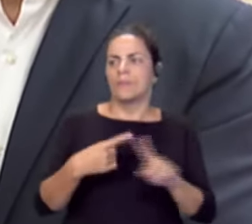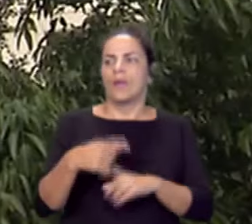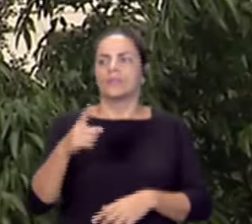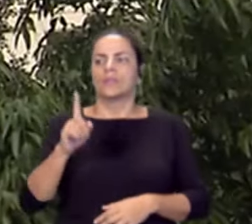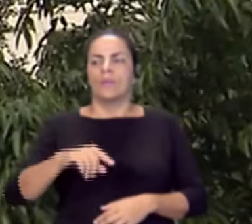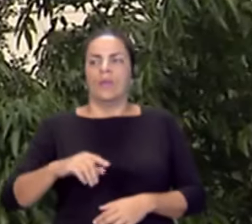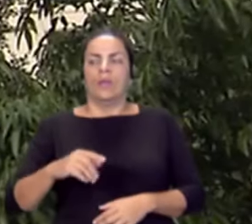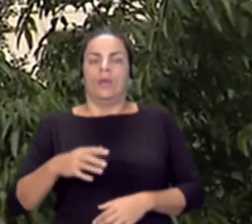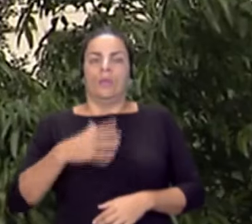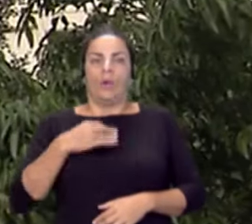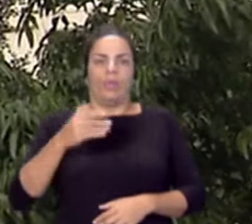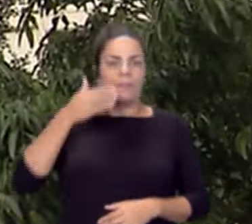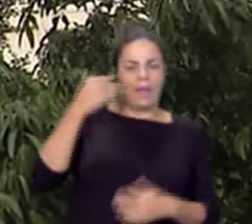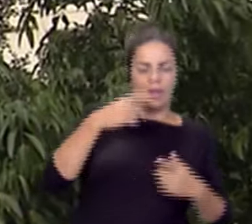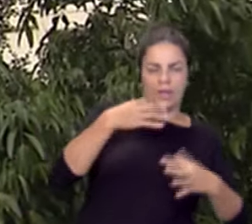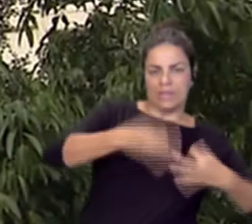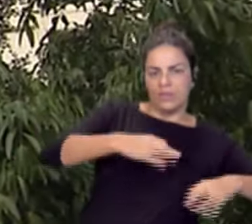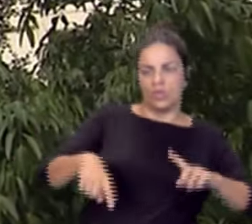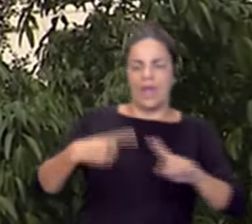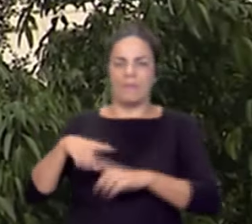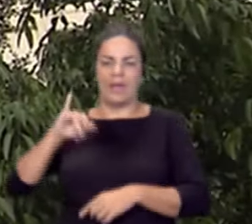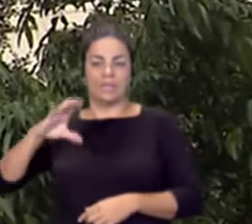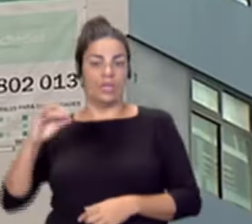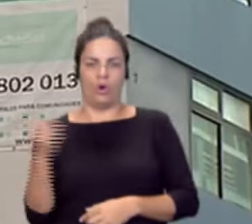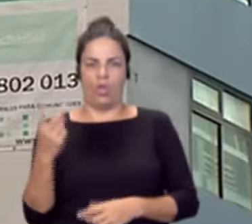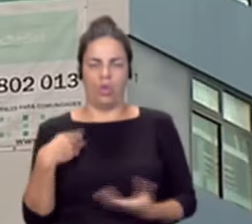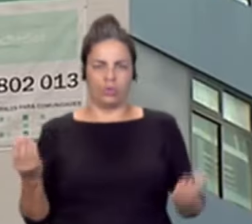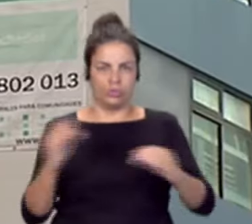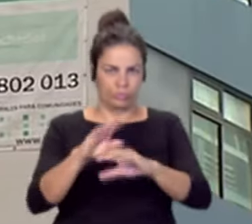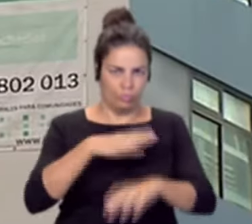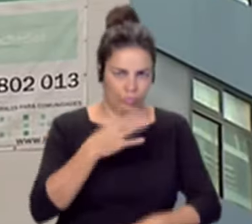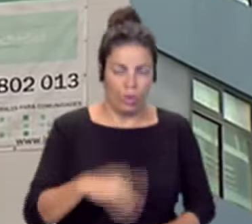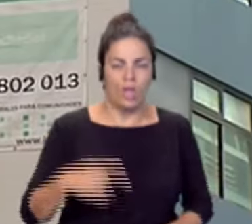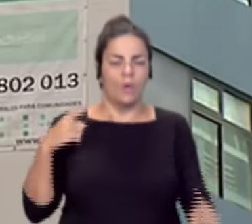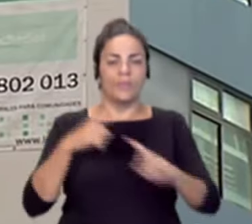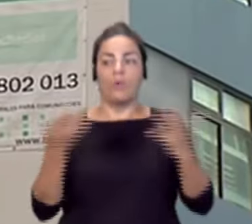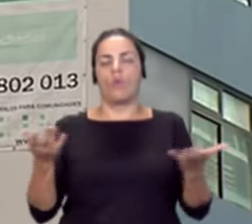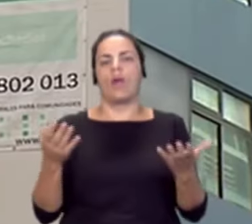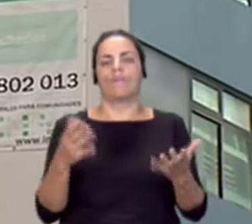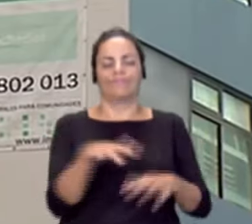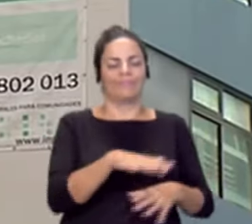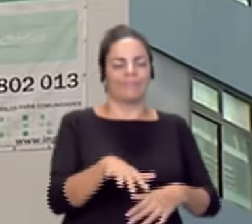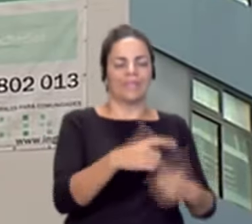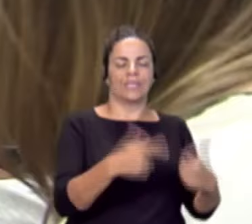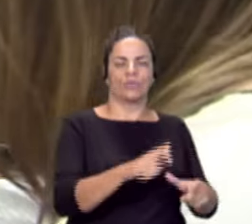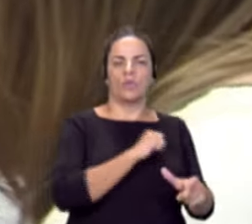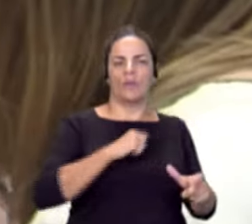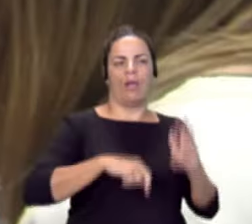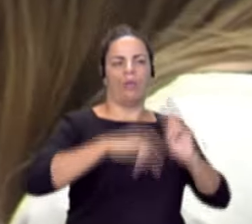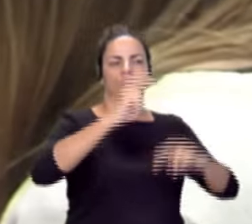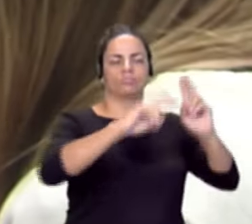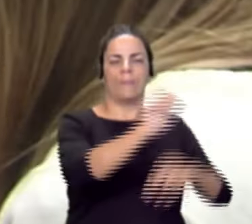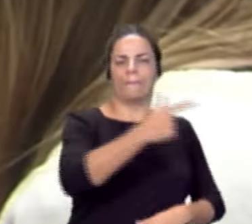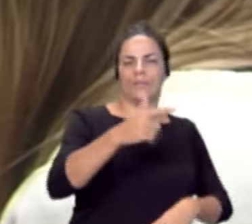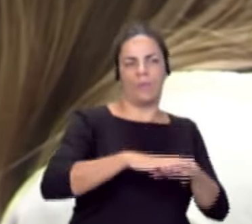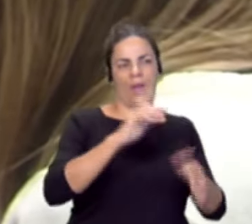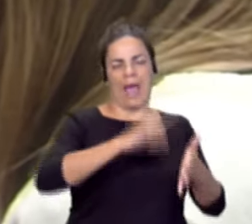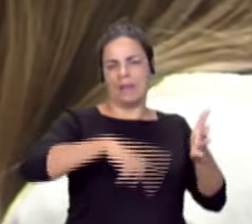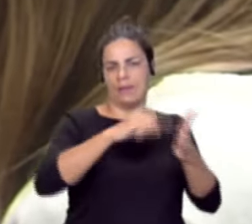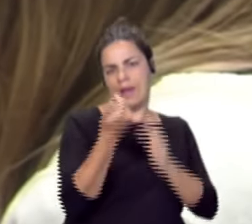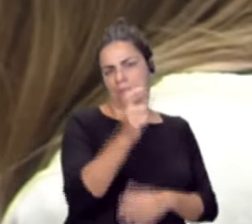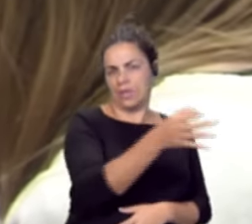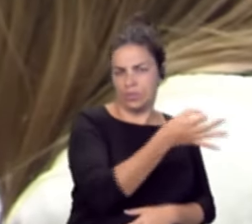ICO. El objetivo es impulsar en el sector privado la construcción de pisos destinados a alquiler asequible. Además, con la